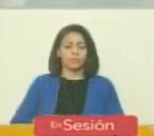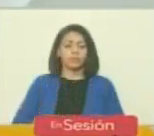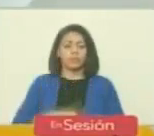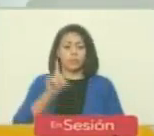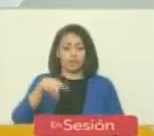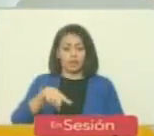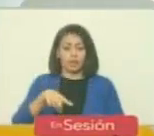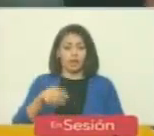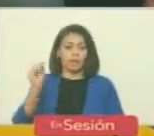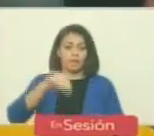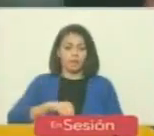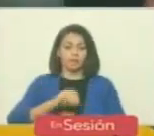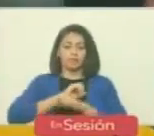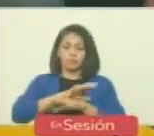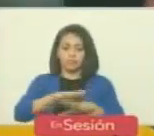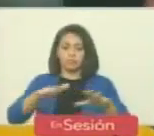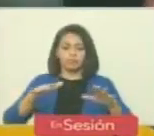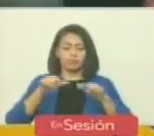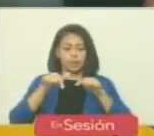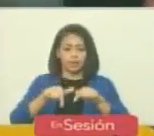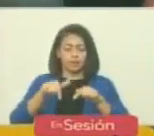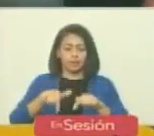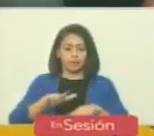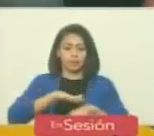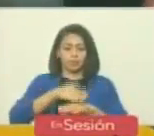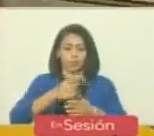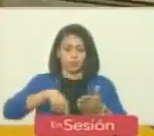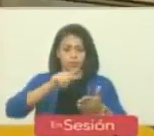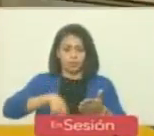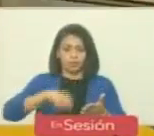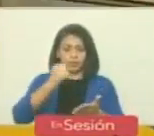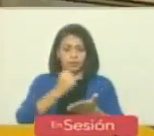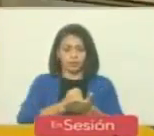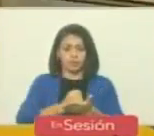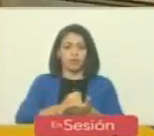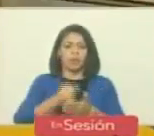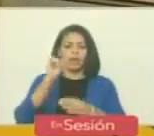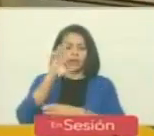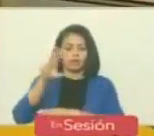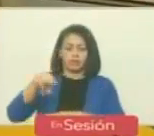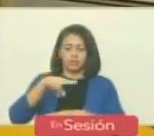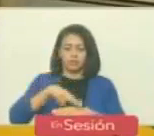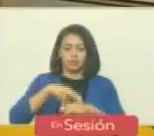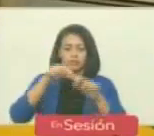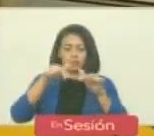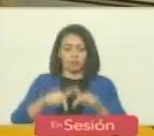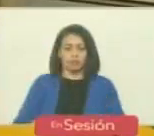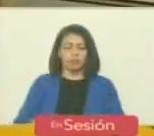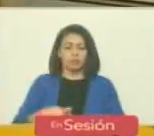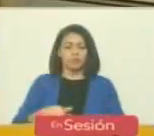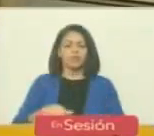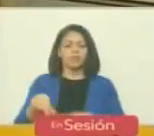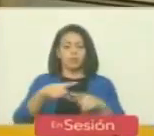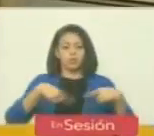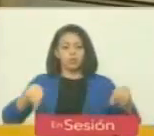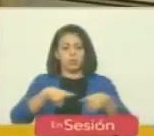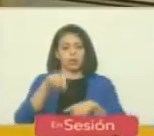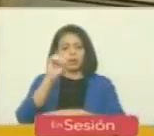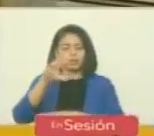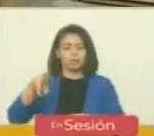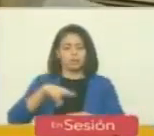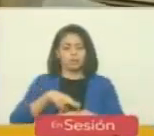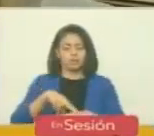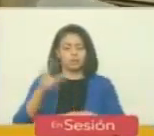y dar máxima difusión al mismo dado firmado y sellado en el palacio federal legislativo sede de la asamblea